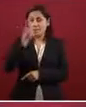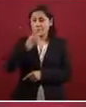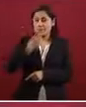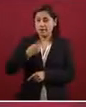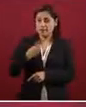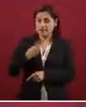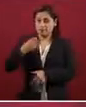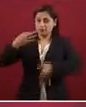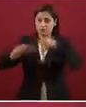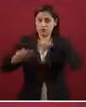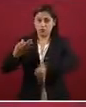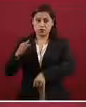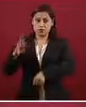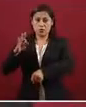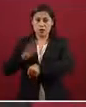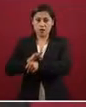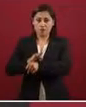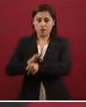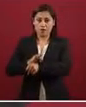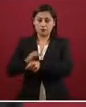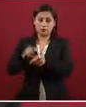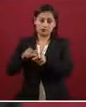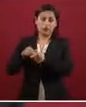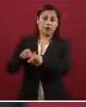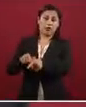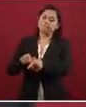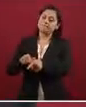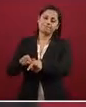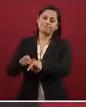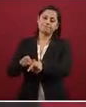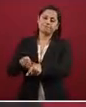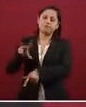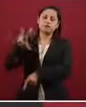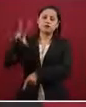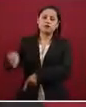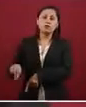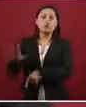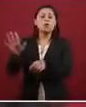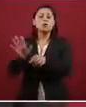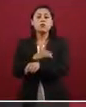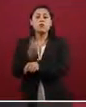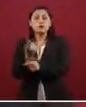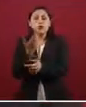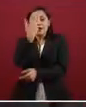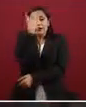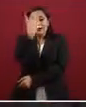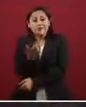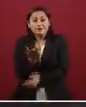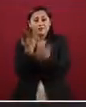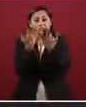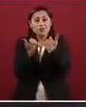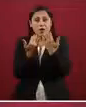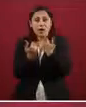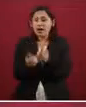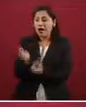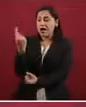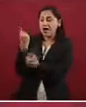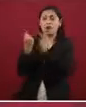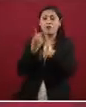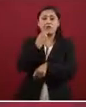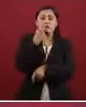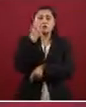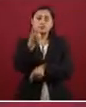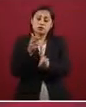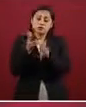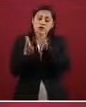no van a prosperar por ese hecho. Hay quienes dicen no al Tren Maya y